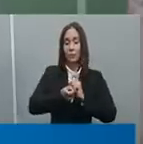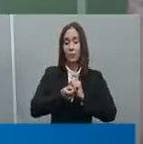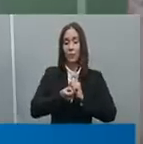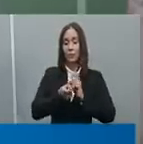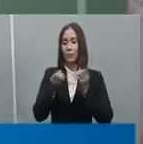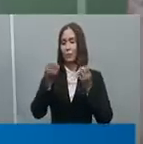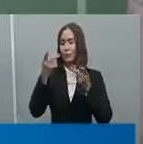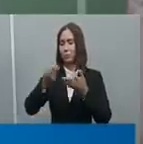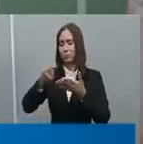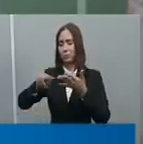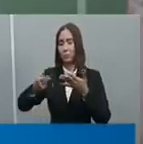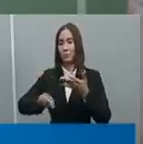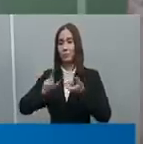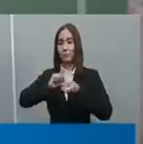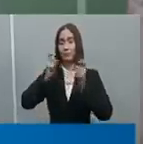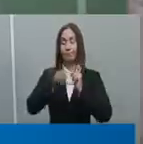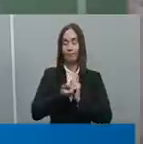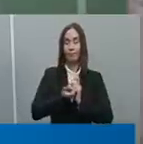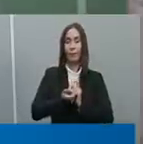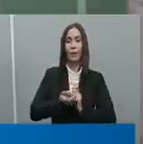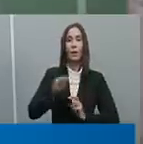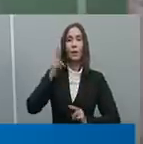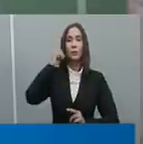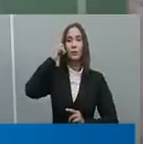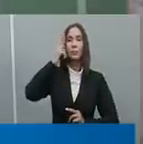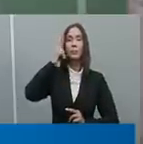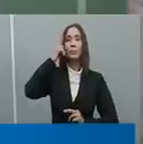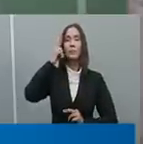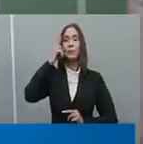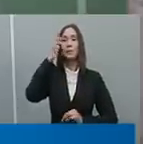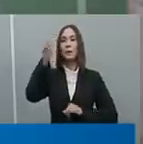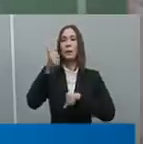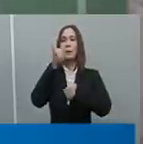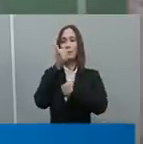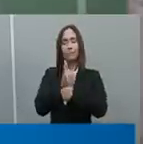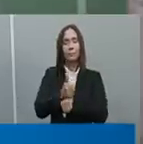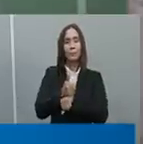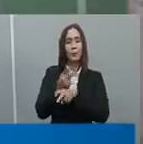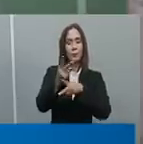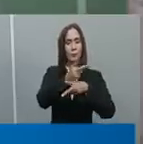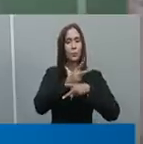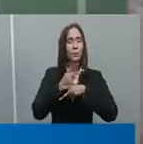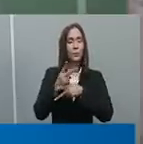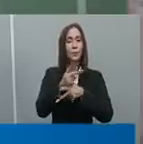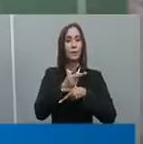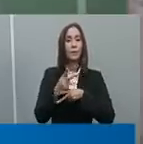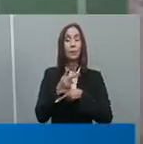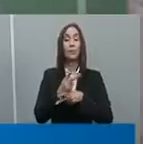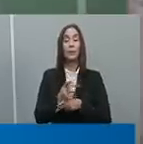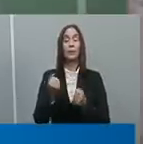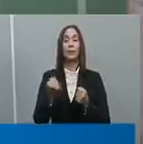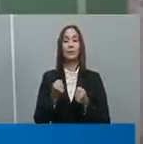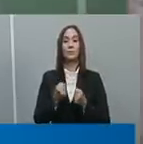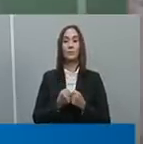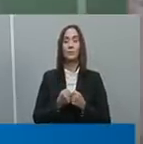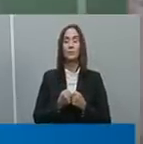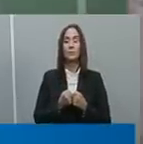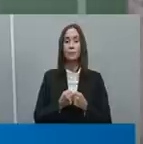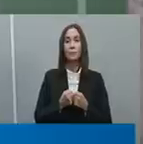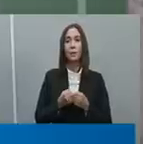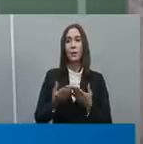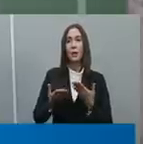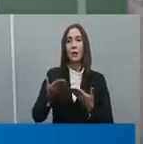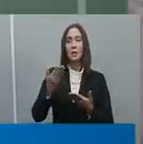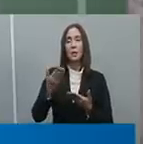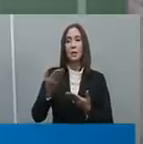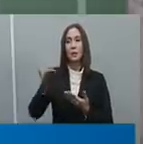cosas. Nos han hecho repensar nuestra estabilidad, nuestra seguridad y mucho de lo que hace poco dábamos